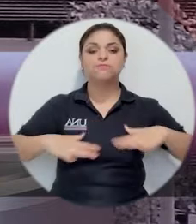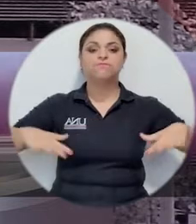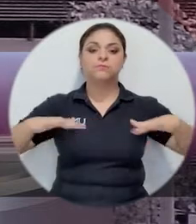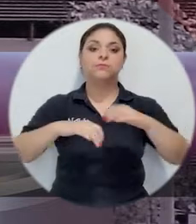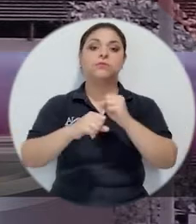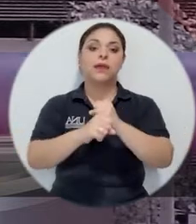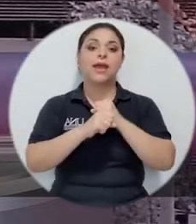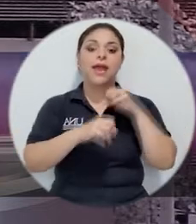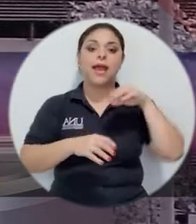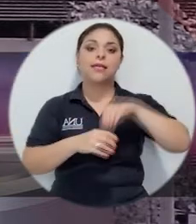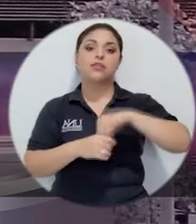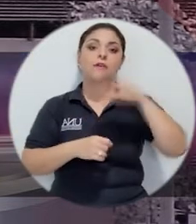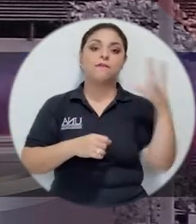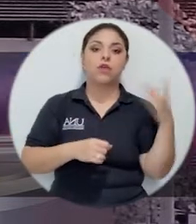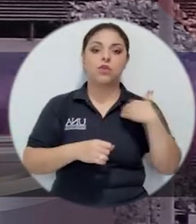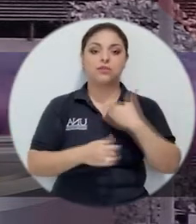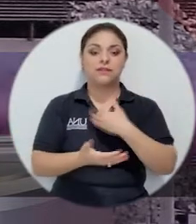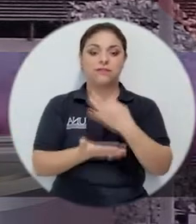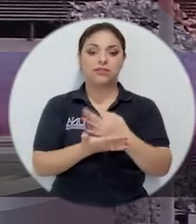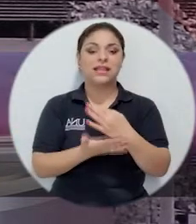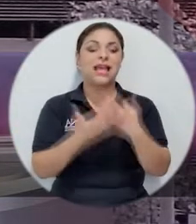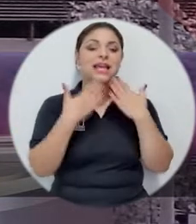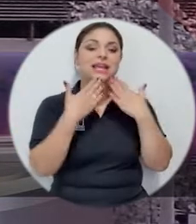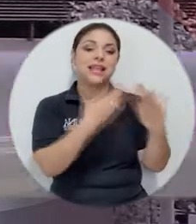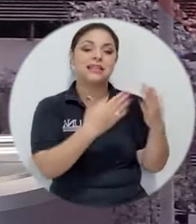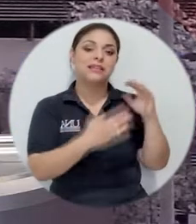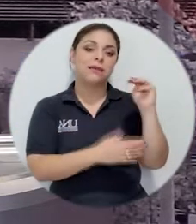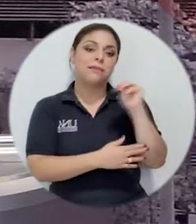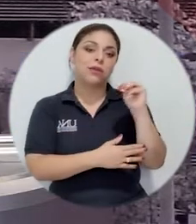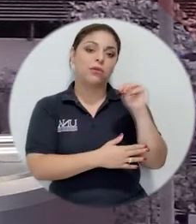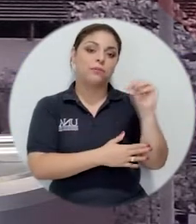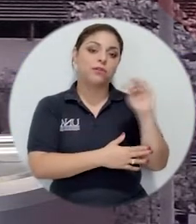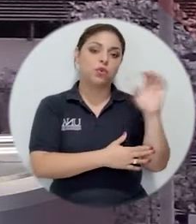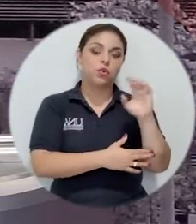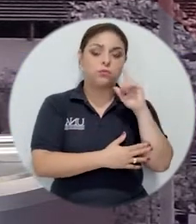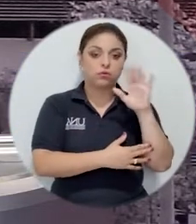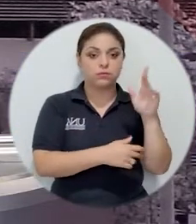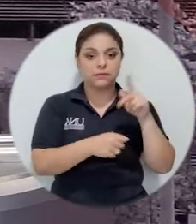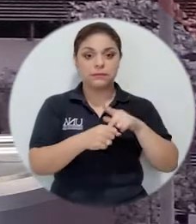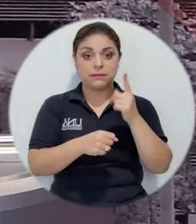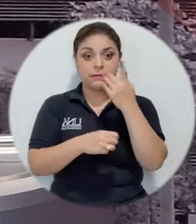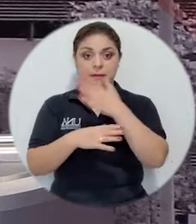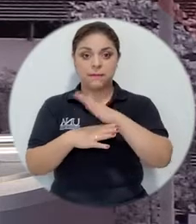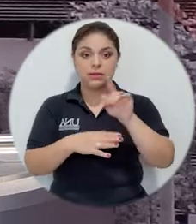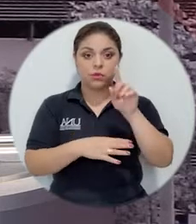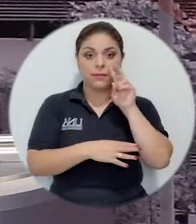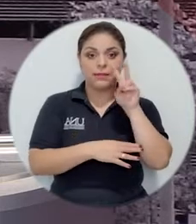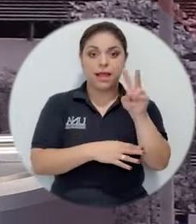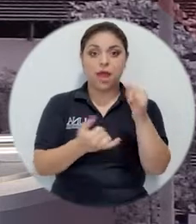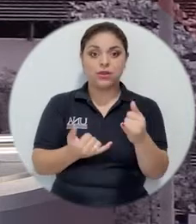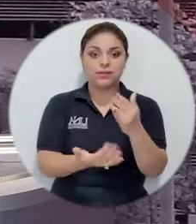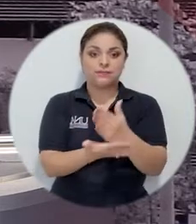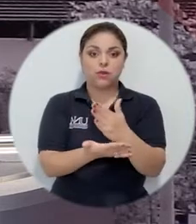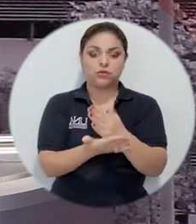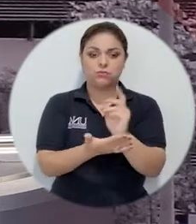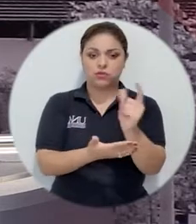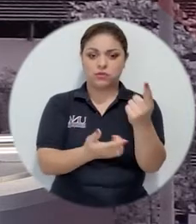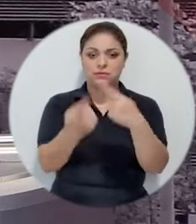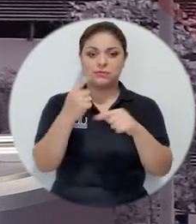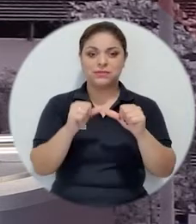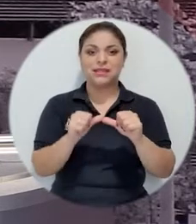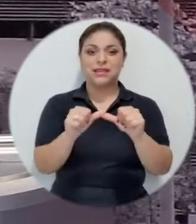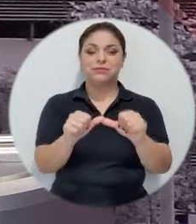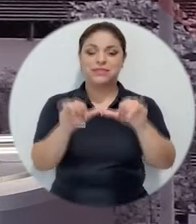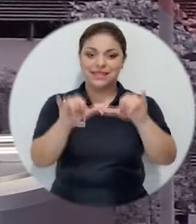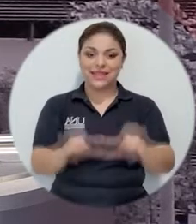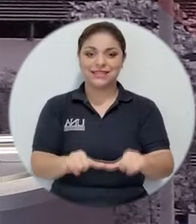garantizar un entorno seguro tanto dentro como fuera de nuestras fronteras. Muchas gracias Marco Méndez Coto por su participación en este primer bloque de Una Mirada. Vamos a